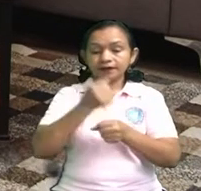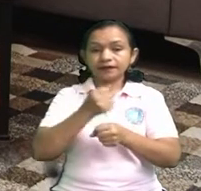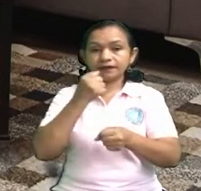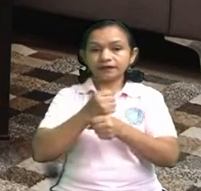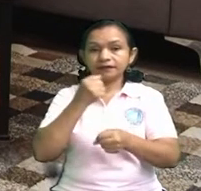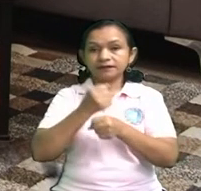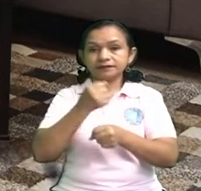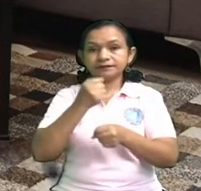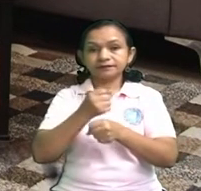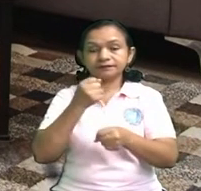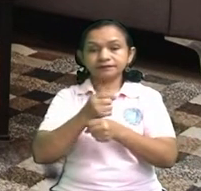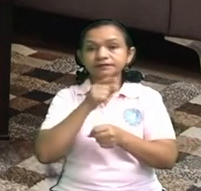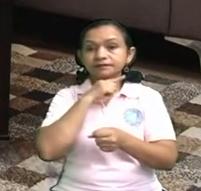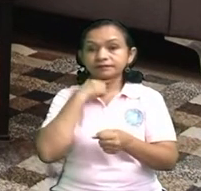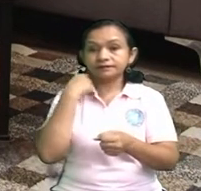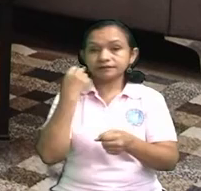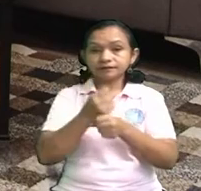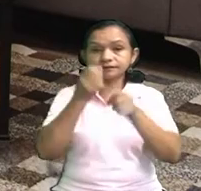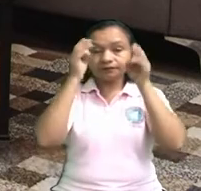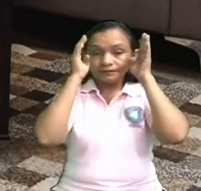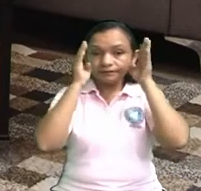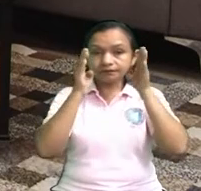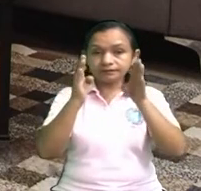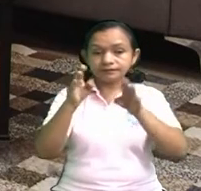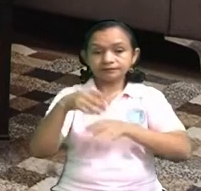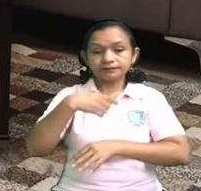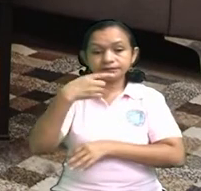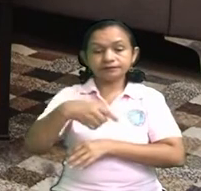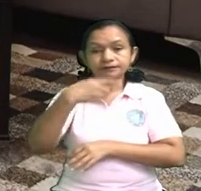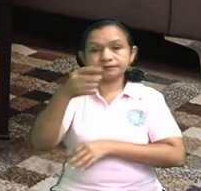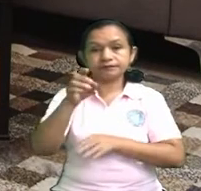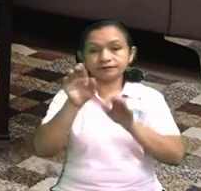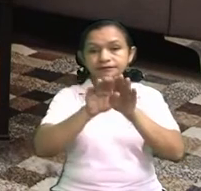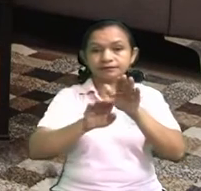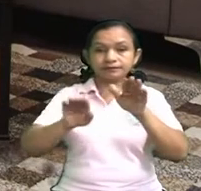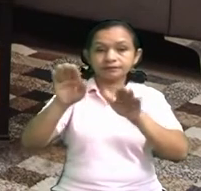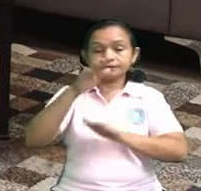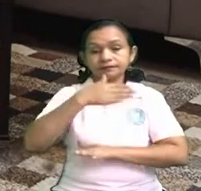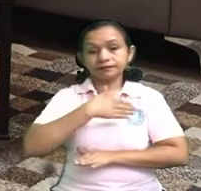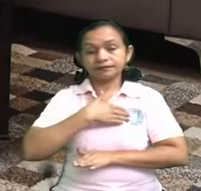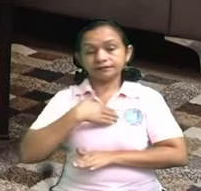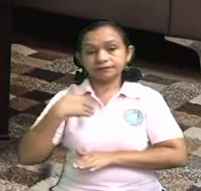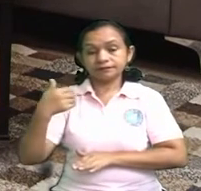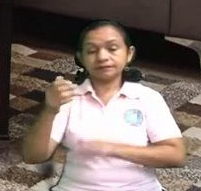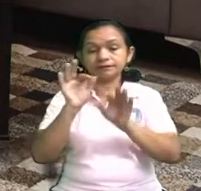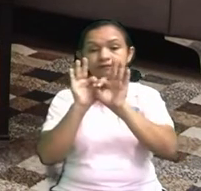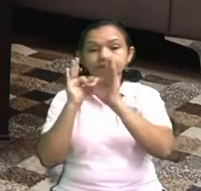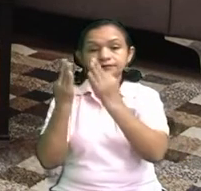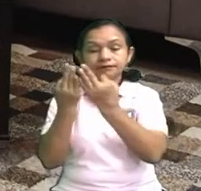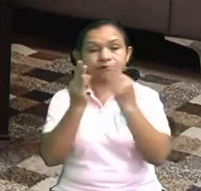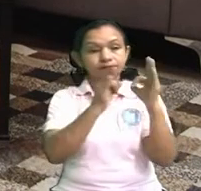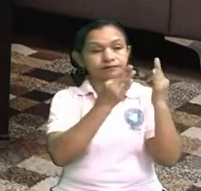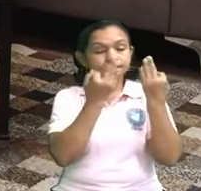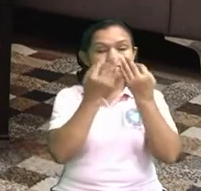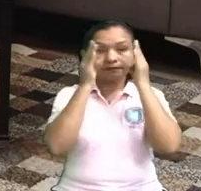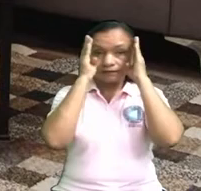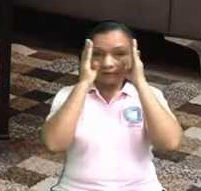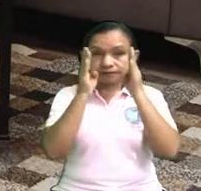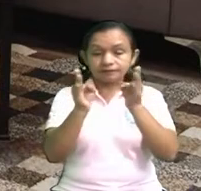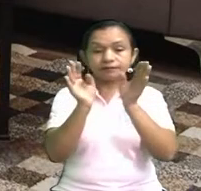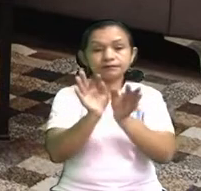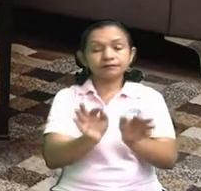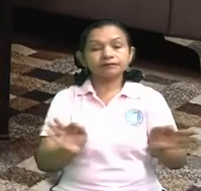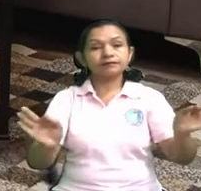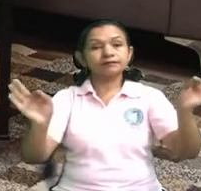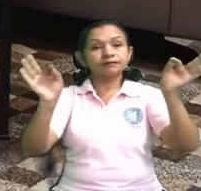trabajando, ¿verdad?, en atender cada día más y mejor a nuestra familia. Y muy importante también